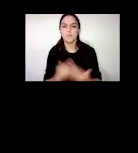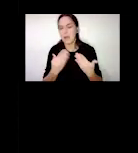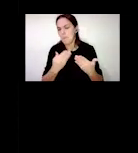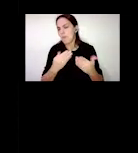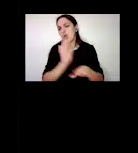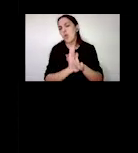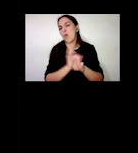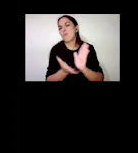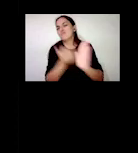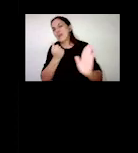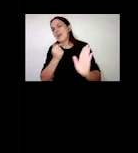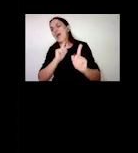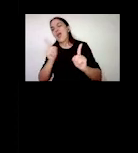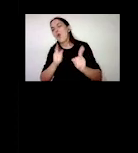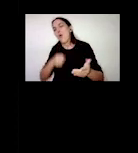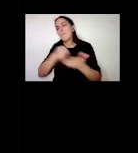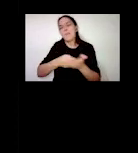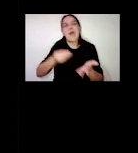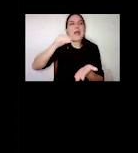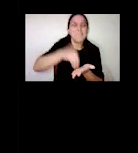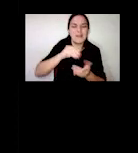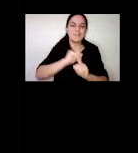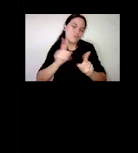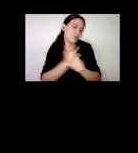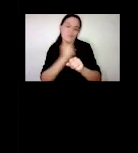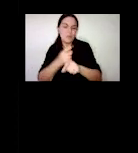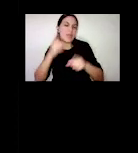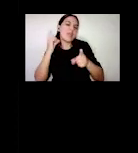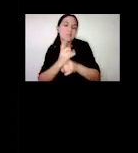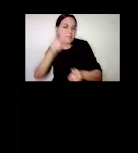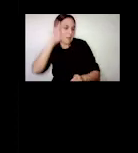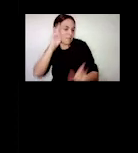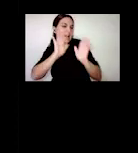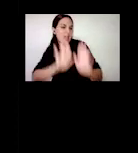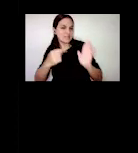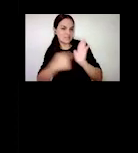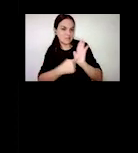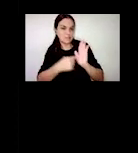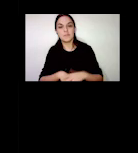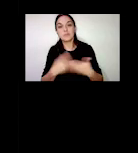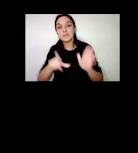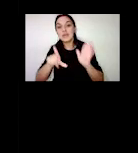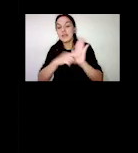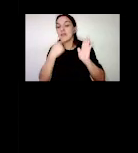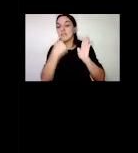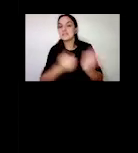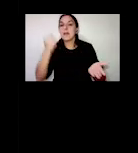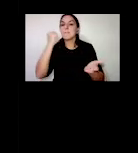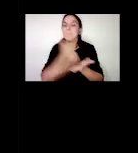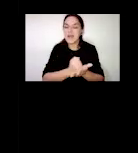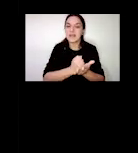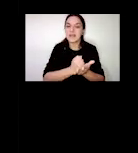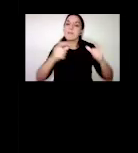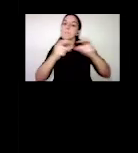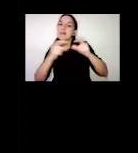exenciones. Entonces, tengamos en cuenta en este punto que cuando la ley menciona marcas, patentes, diseños de